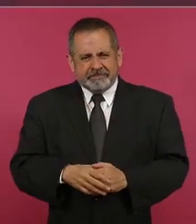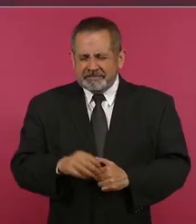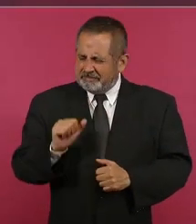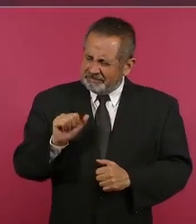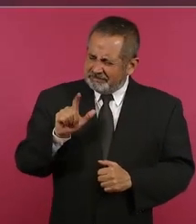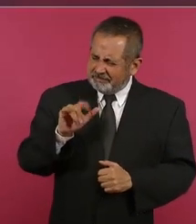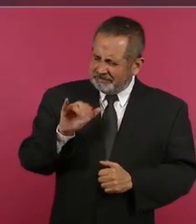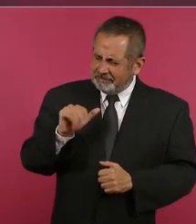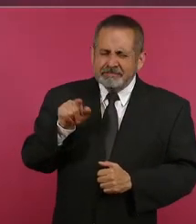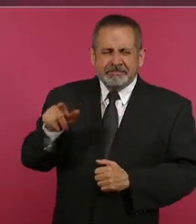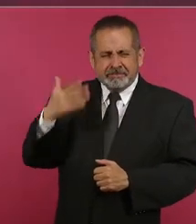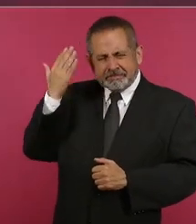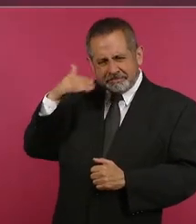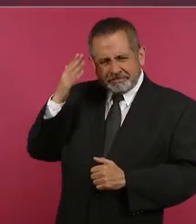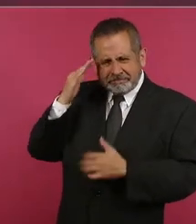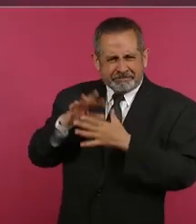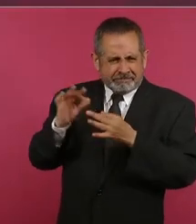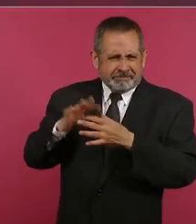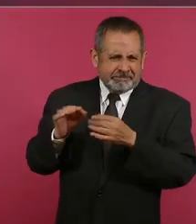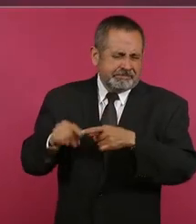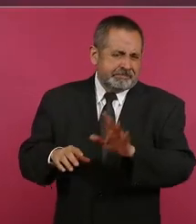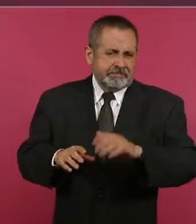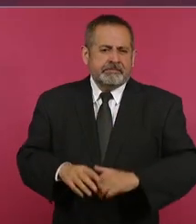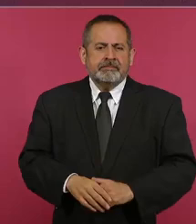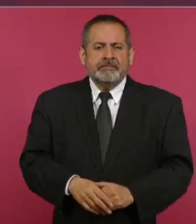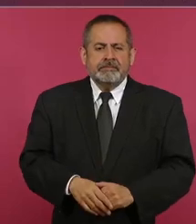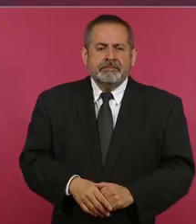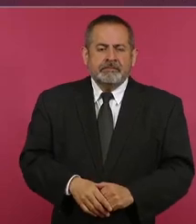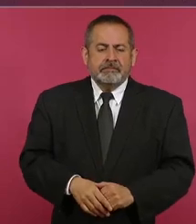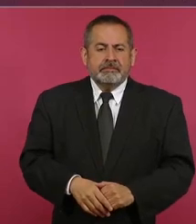Alicia es la que les va.